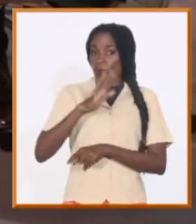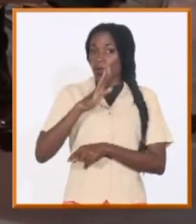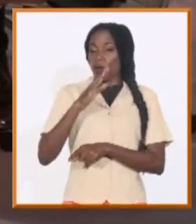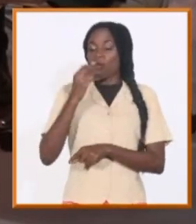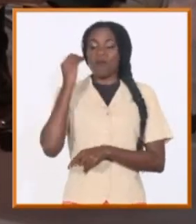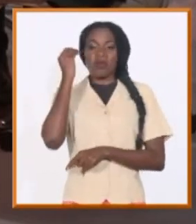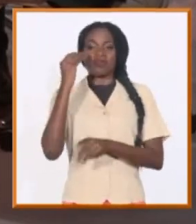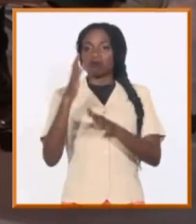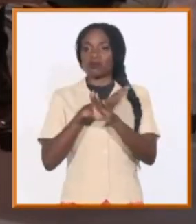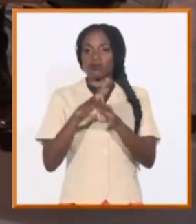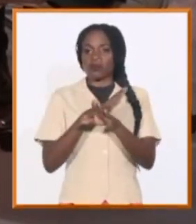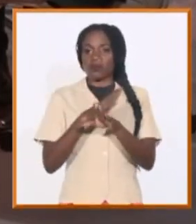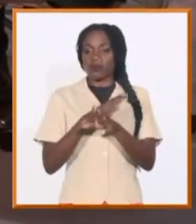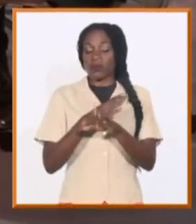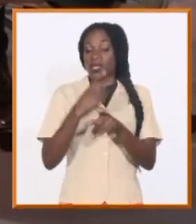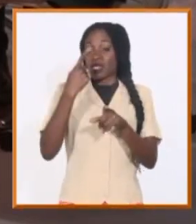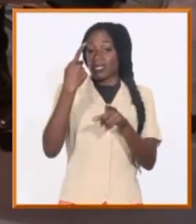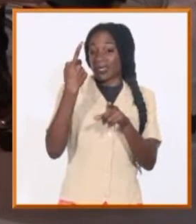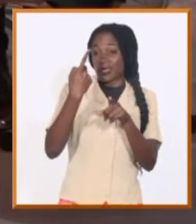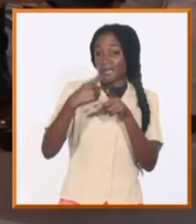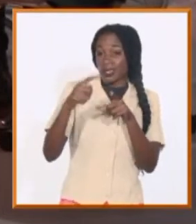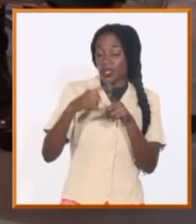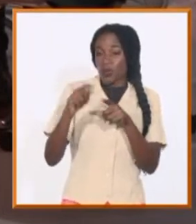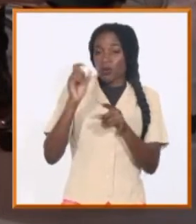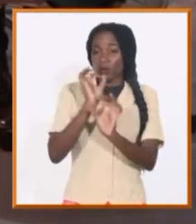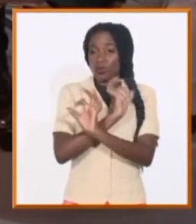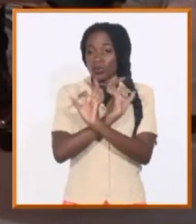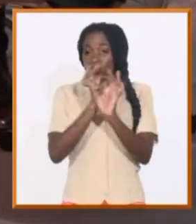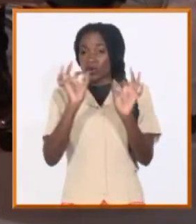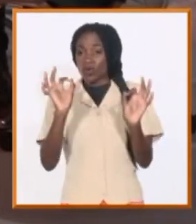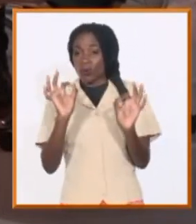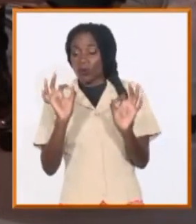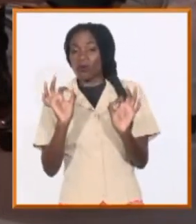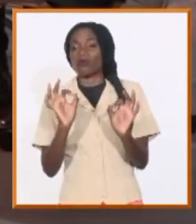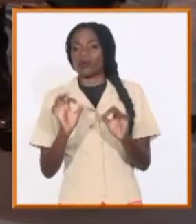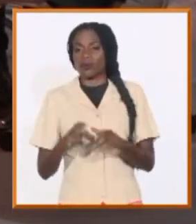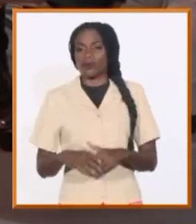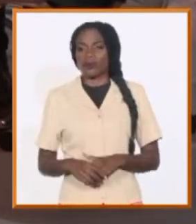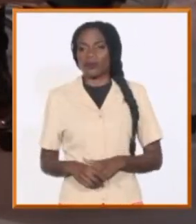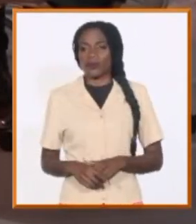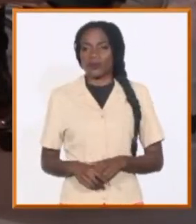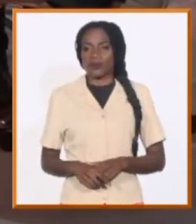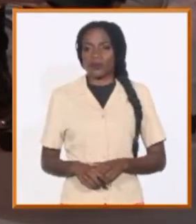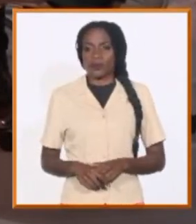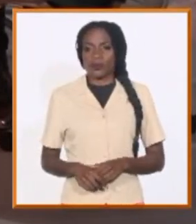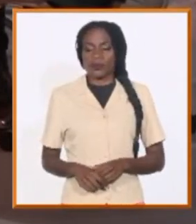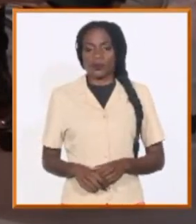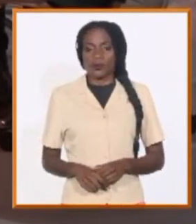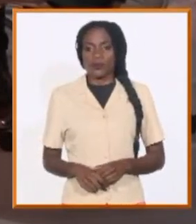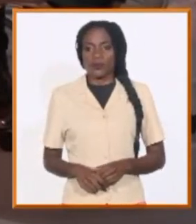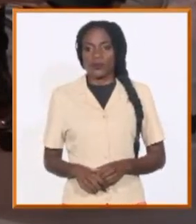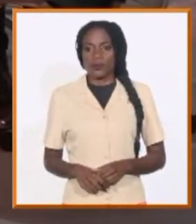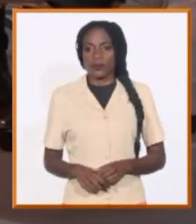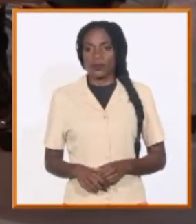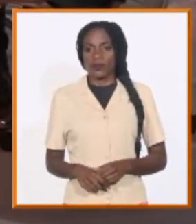significativos. Las 2 coronas de los más experimentados libristas, Yurieski y Torreblanca, y en este caso Alejandro Calabaza Valdés, pero sobre todo que la